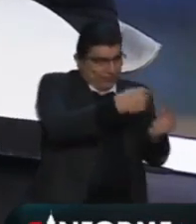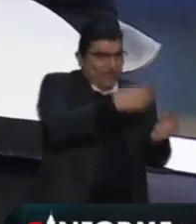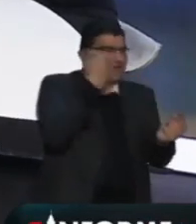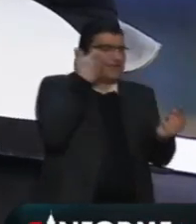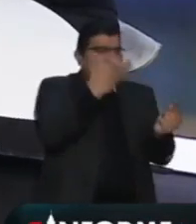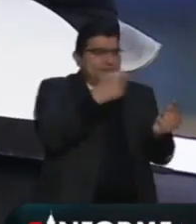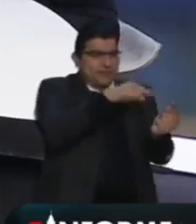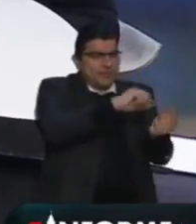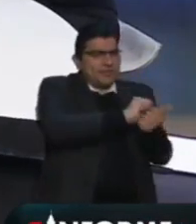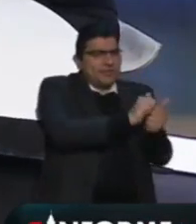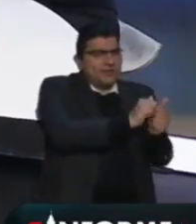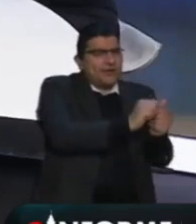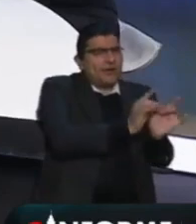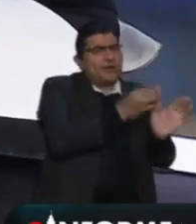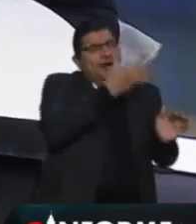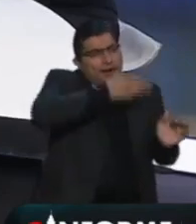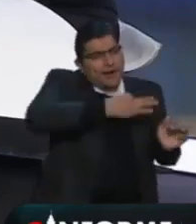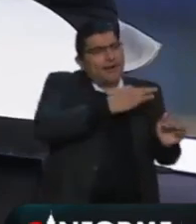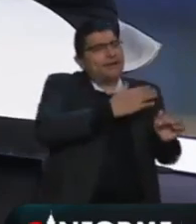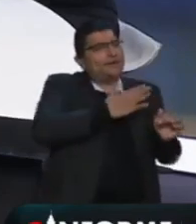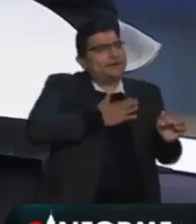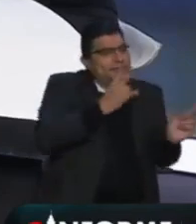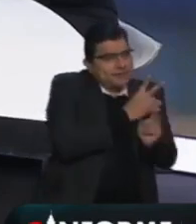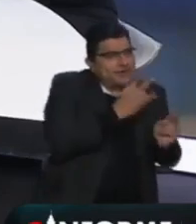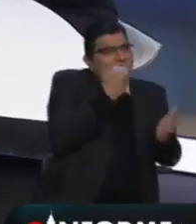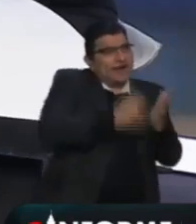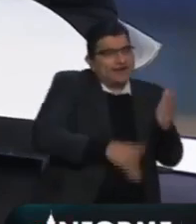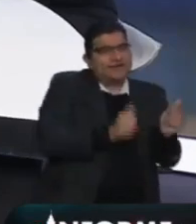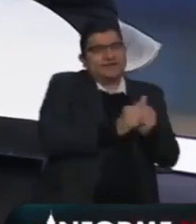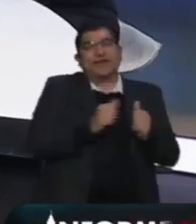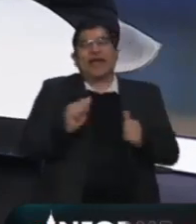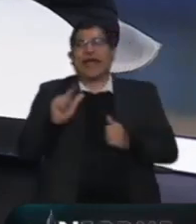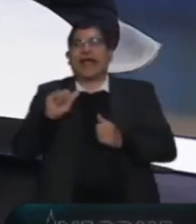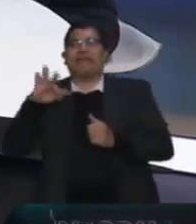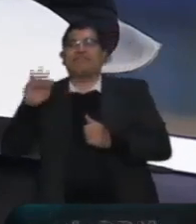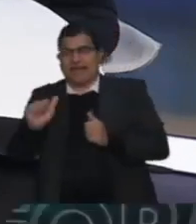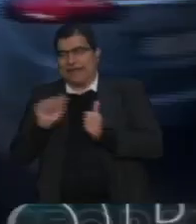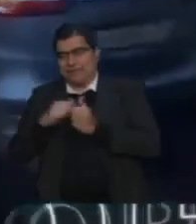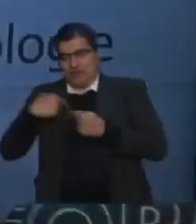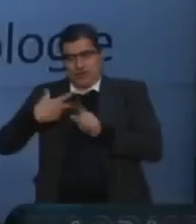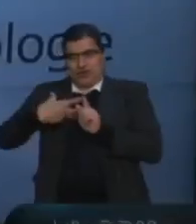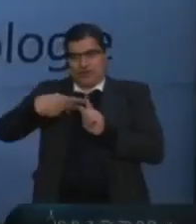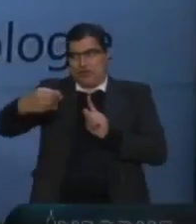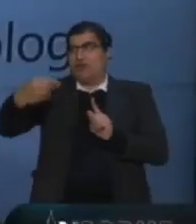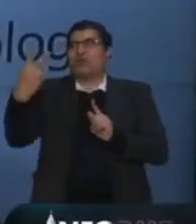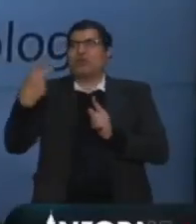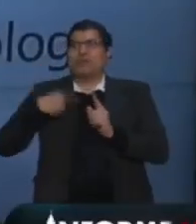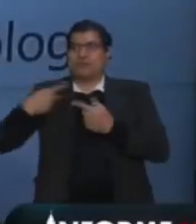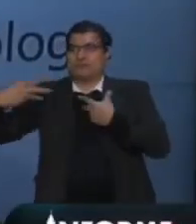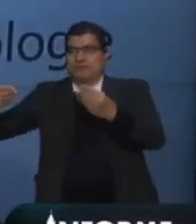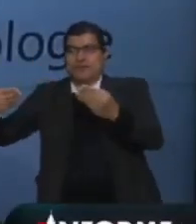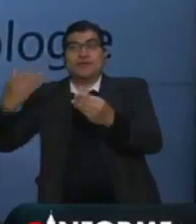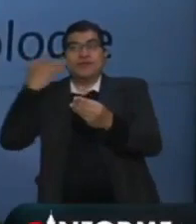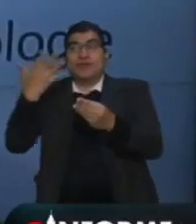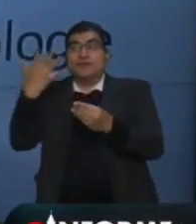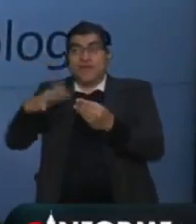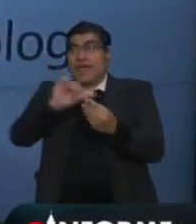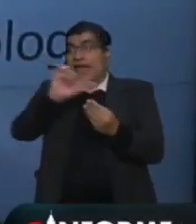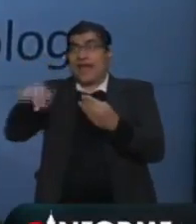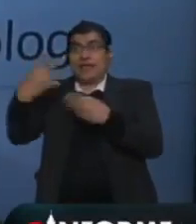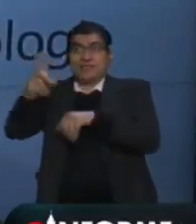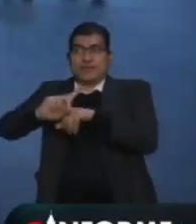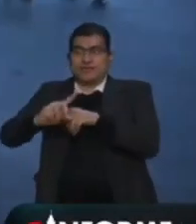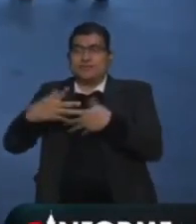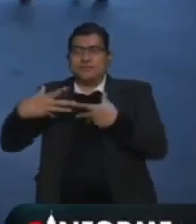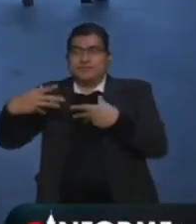tiene síntomas. Les pongo el ejemplo. Alfa, la primera variante que hubo, yo infectaba a 2 personas y se tardaban de 10 a 14 días en